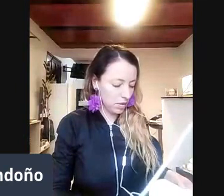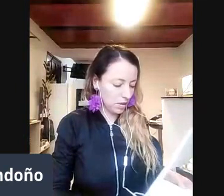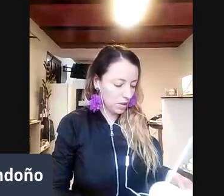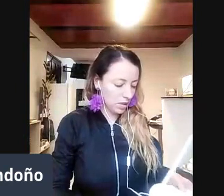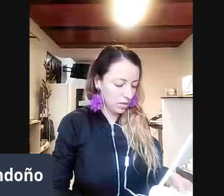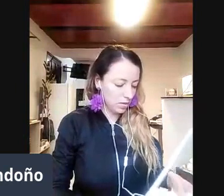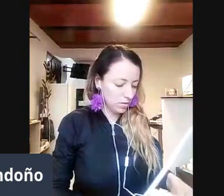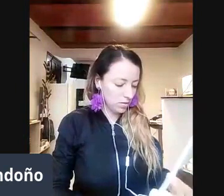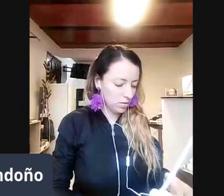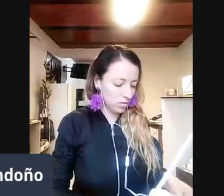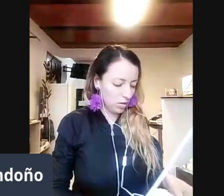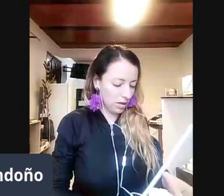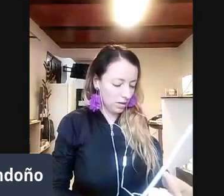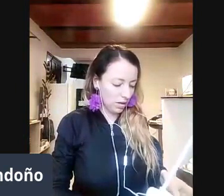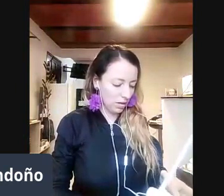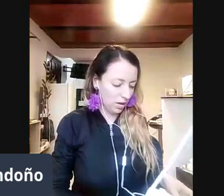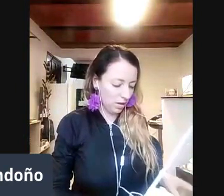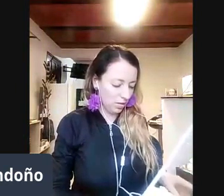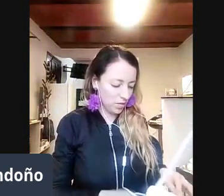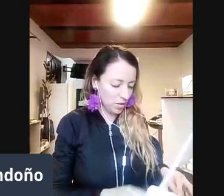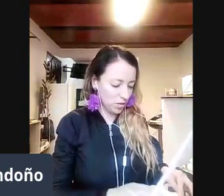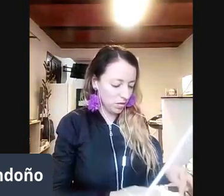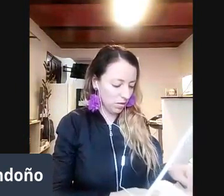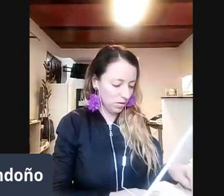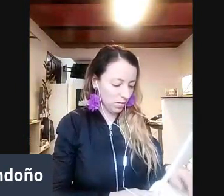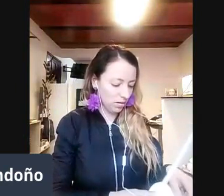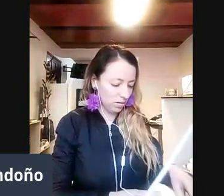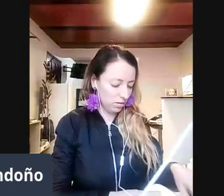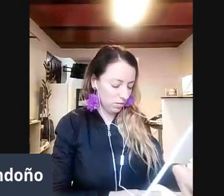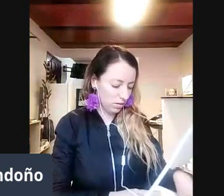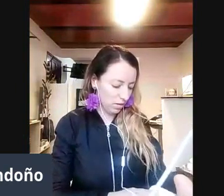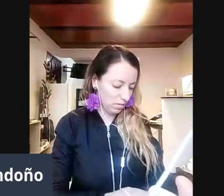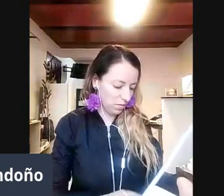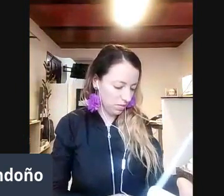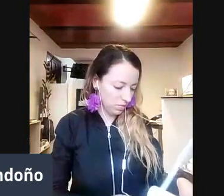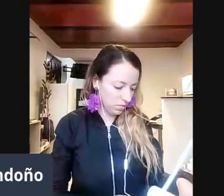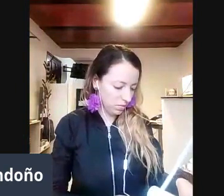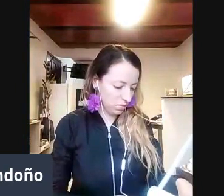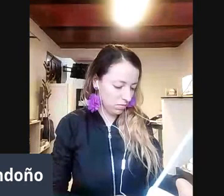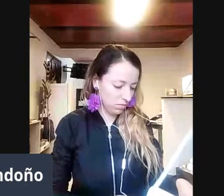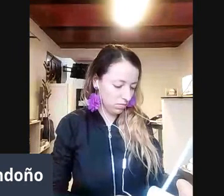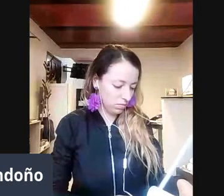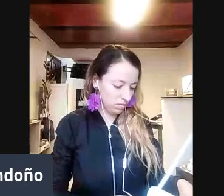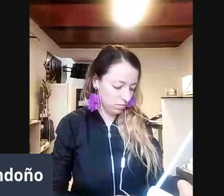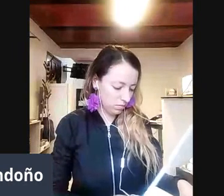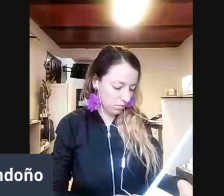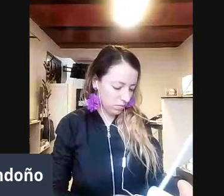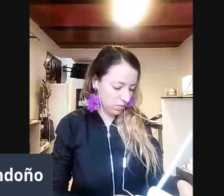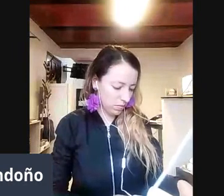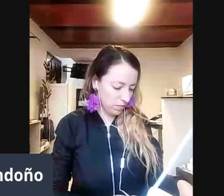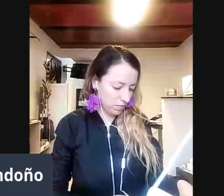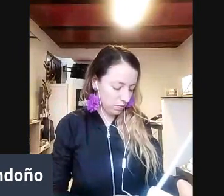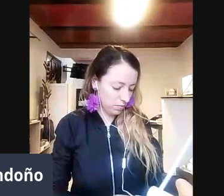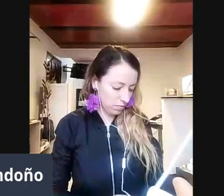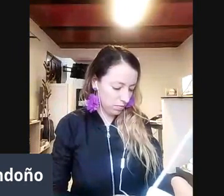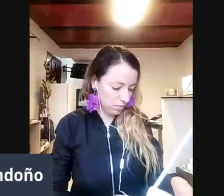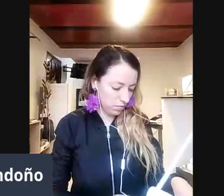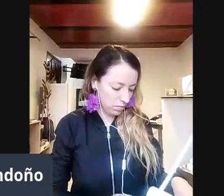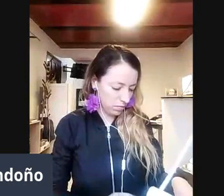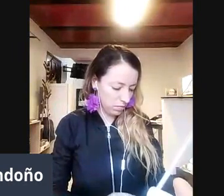desaparecieron el día anterior a la muerte arc eso es acaba de la realidad de la ficción